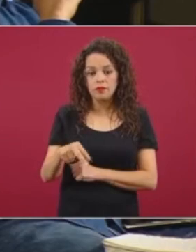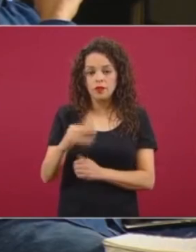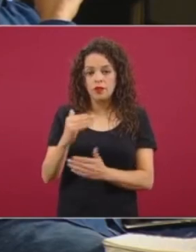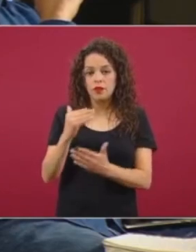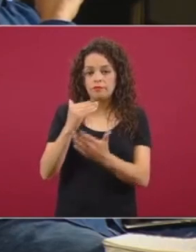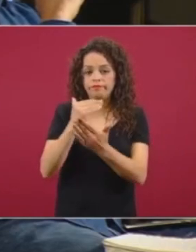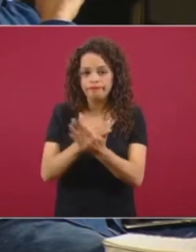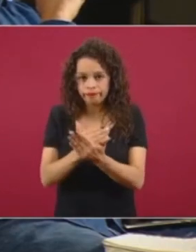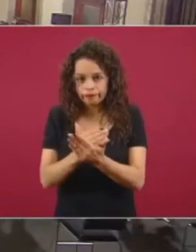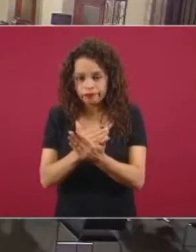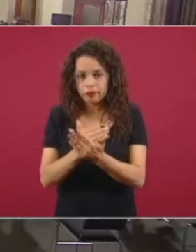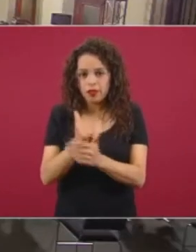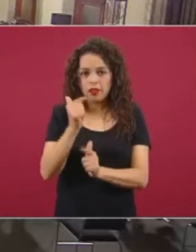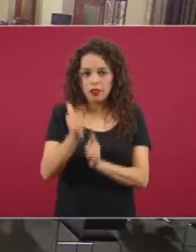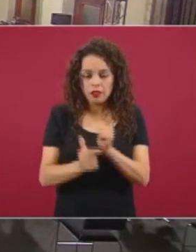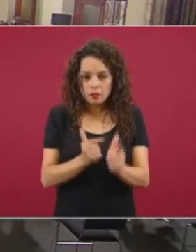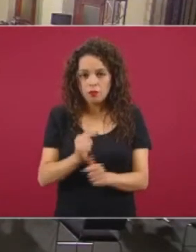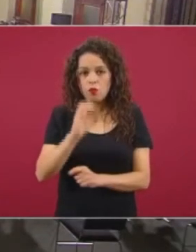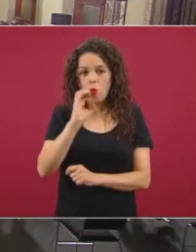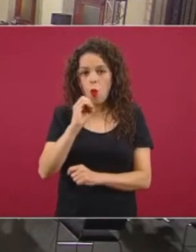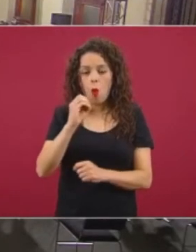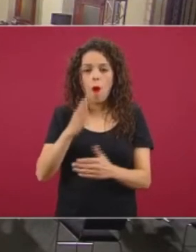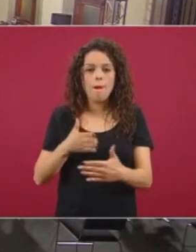la pandemia? Gracias.